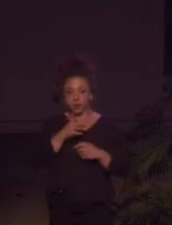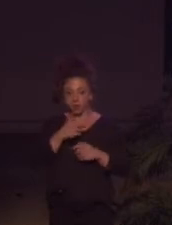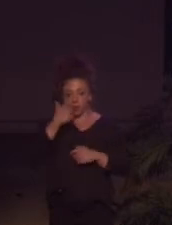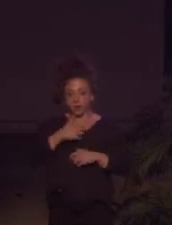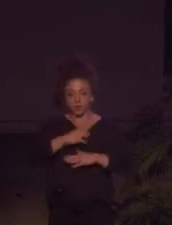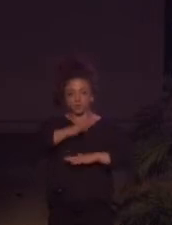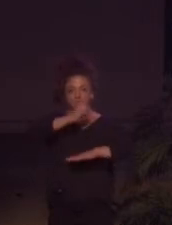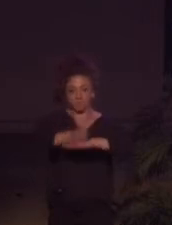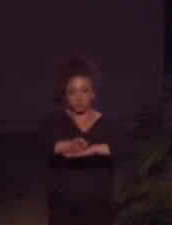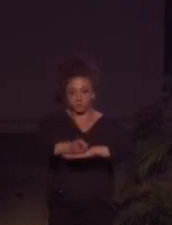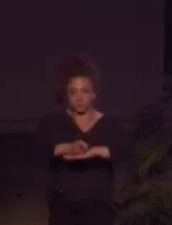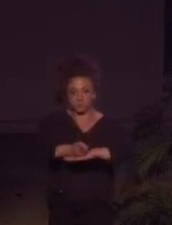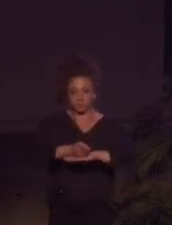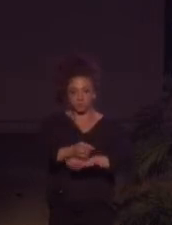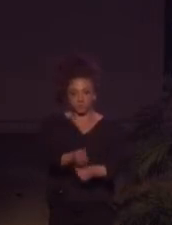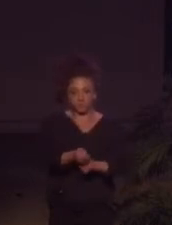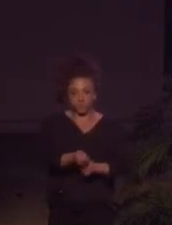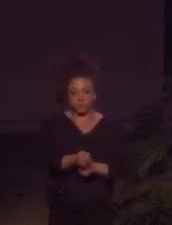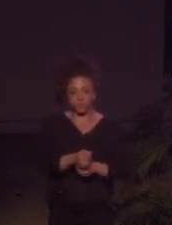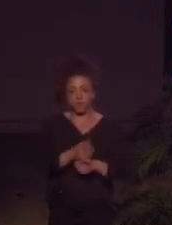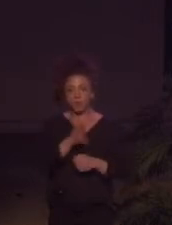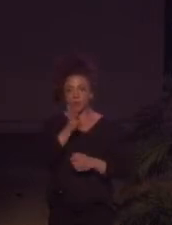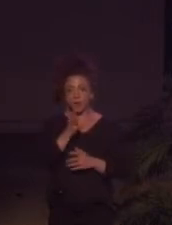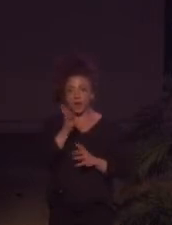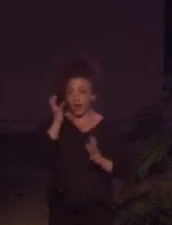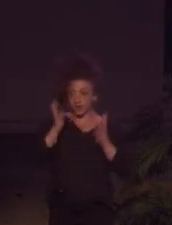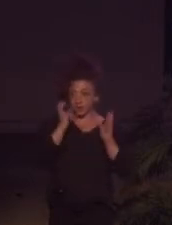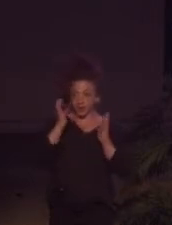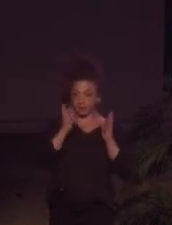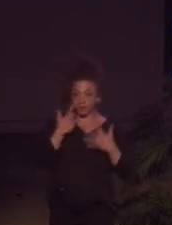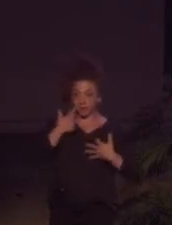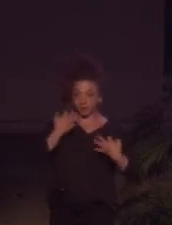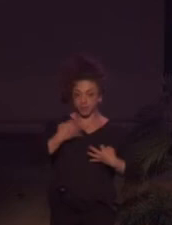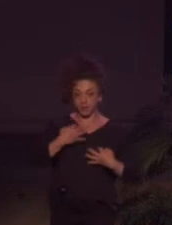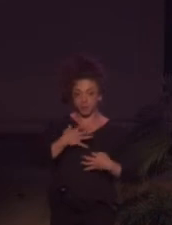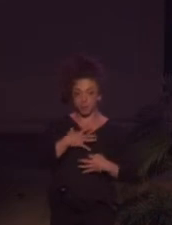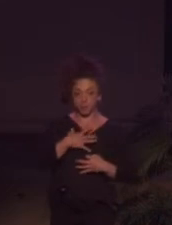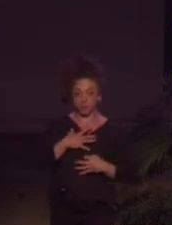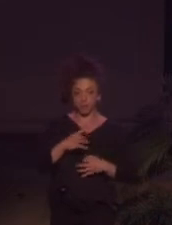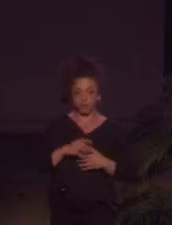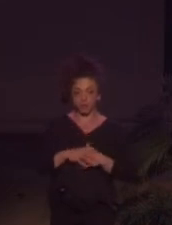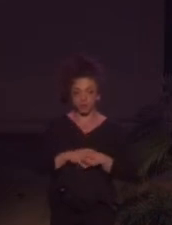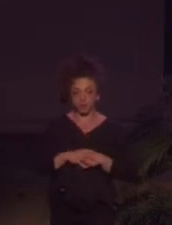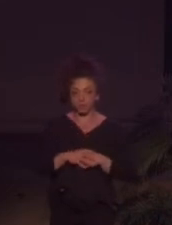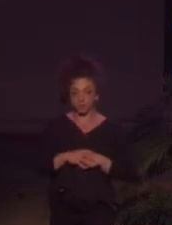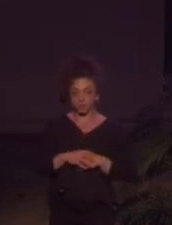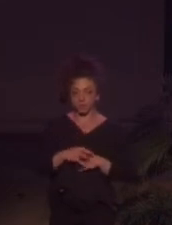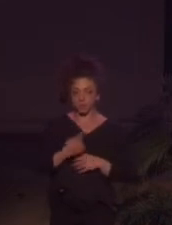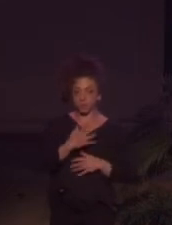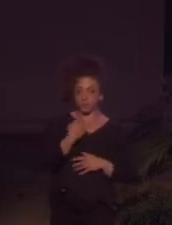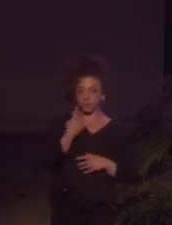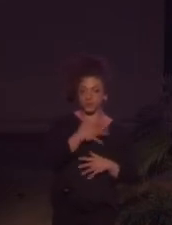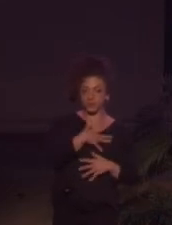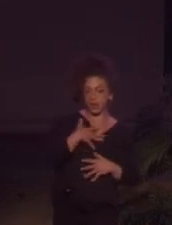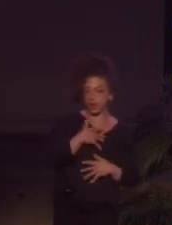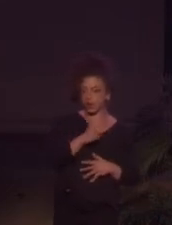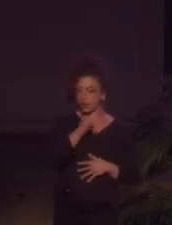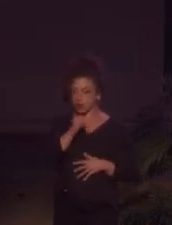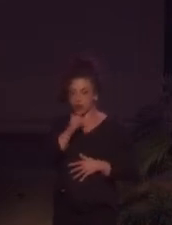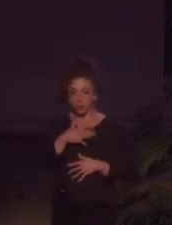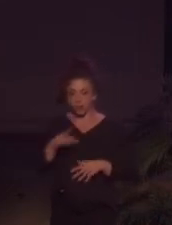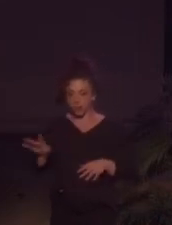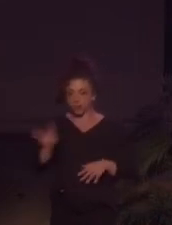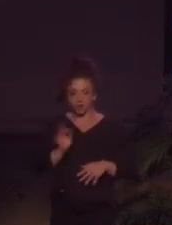aukera, gauza bat nahi izateko edo bestea nahi ez izateko, ez? Eta bultzatuak dira, ez? Eta gainera